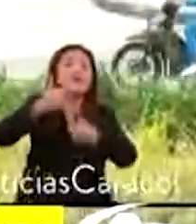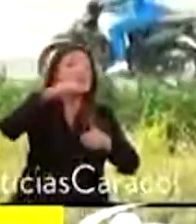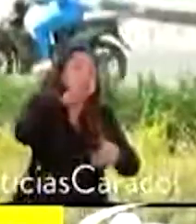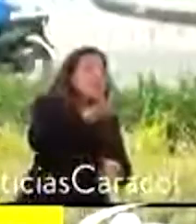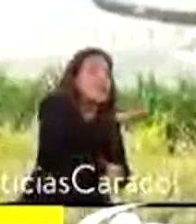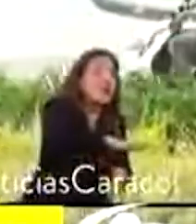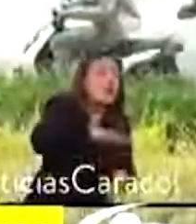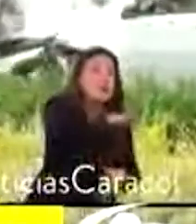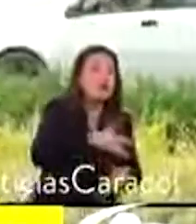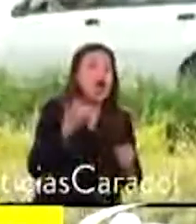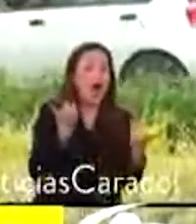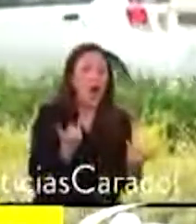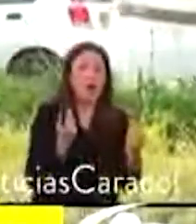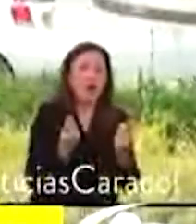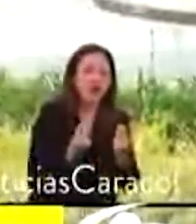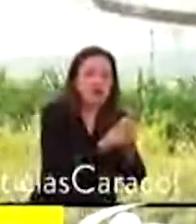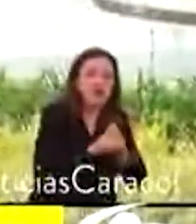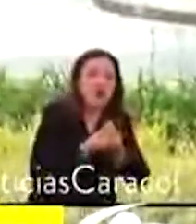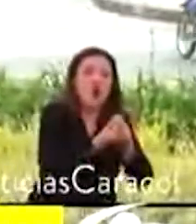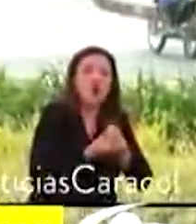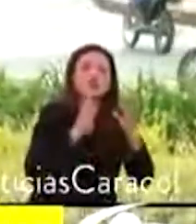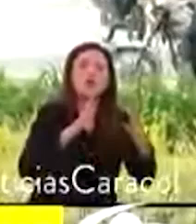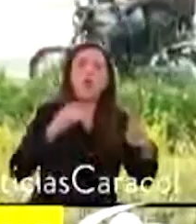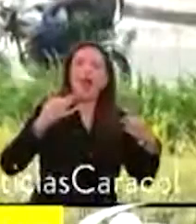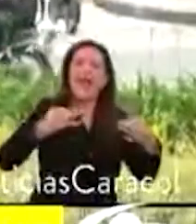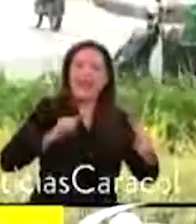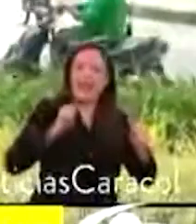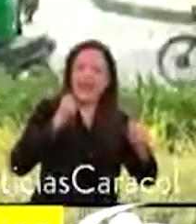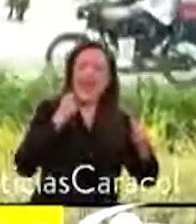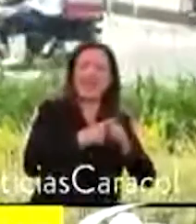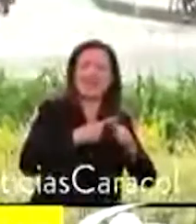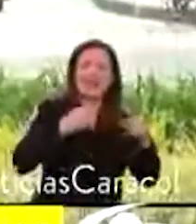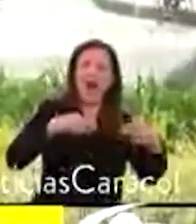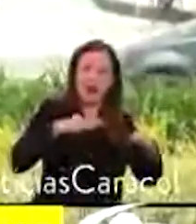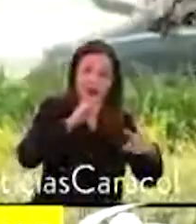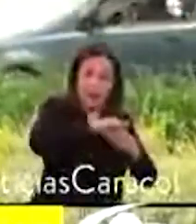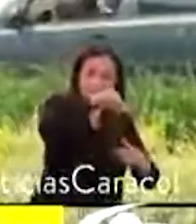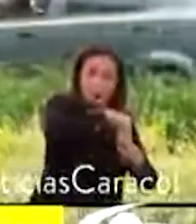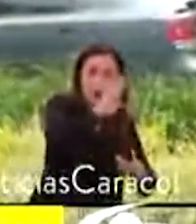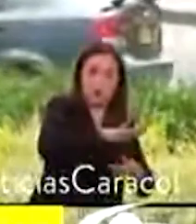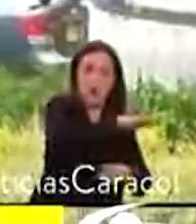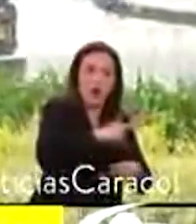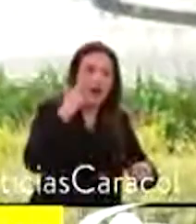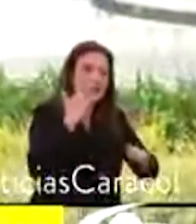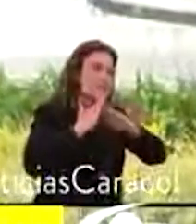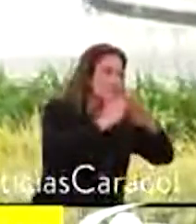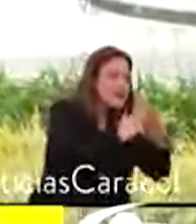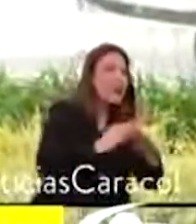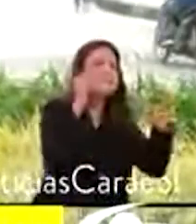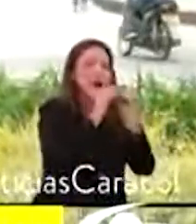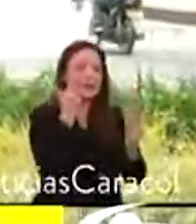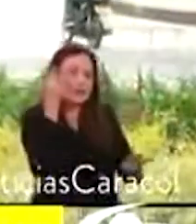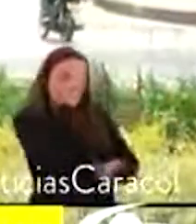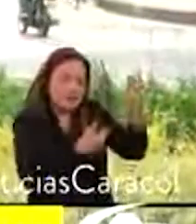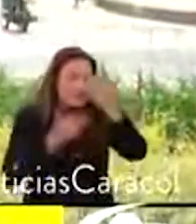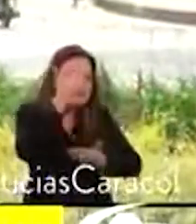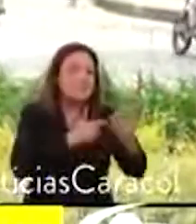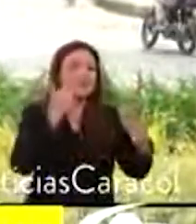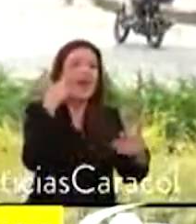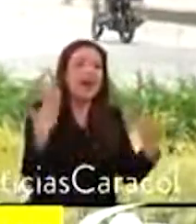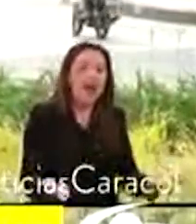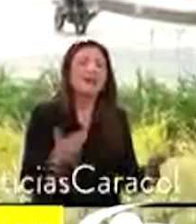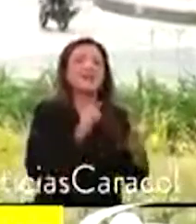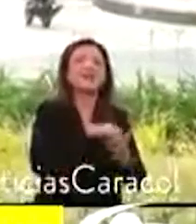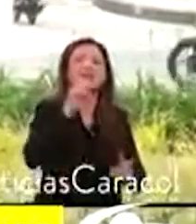momento realizan un consejo extraordinario de seguridad para evaluar esta zona de orden público y estudian también la posibilidad de enviar a la fuerza pública